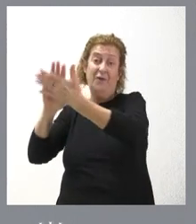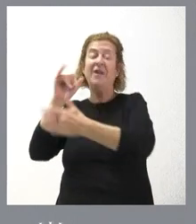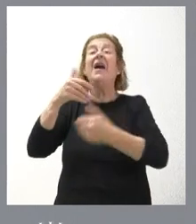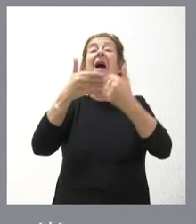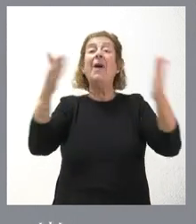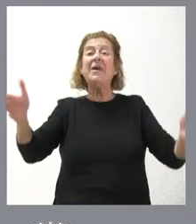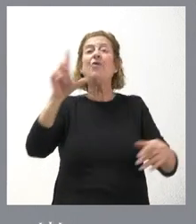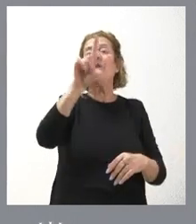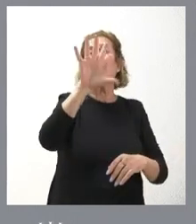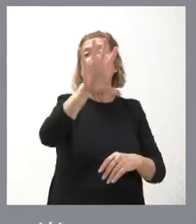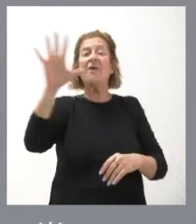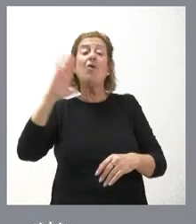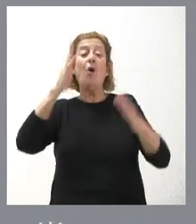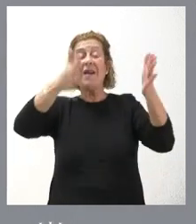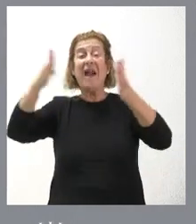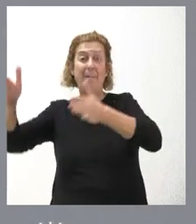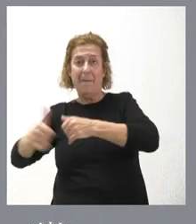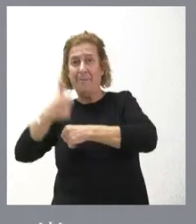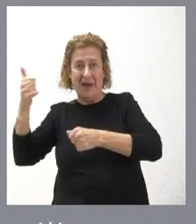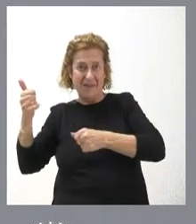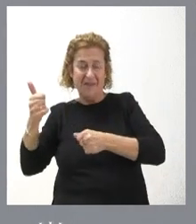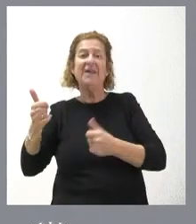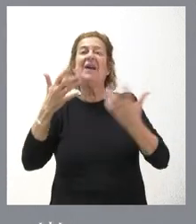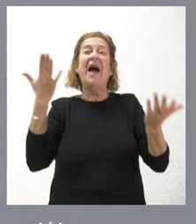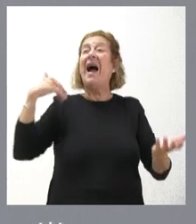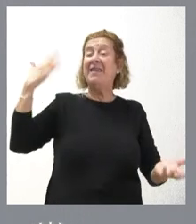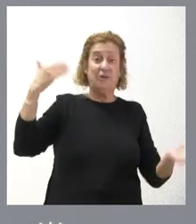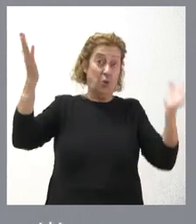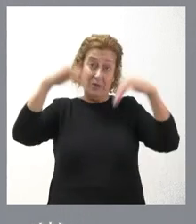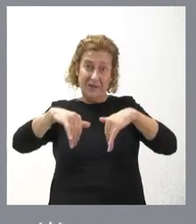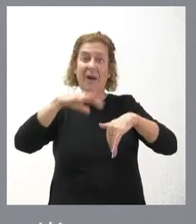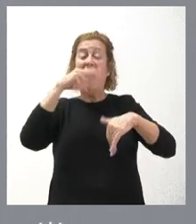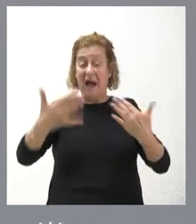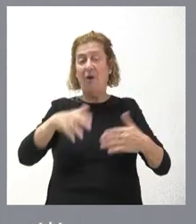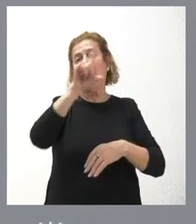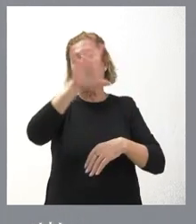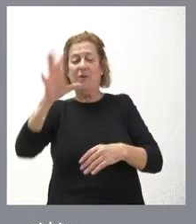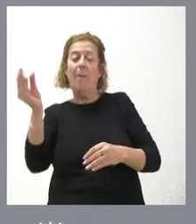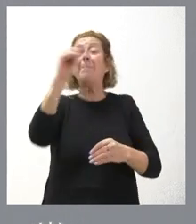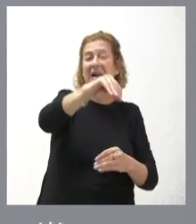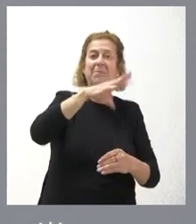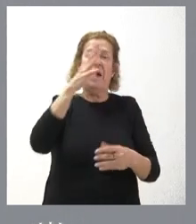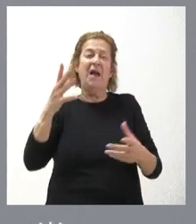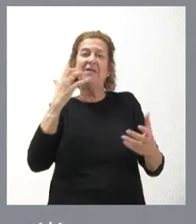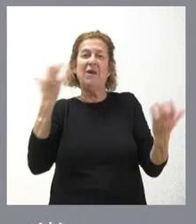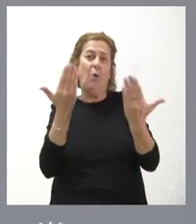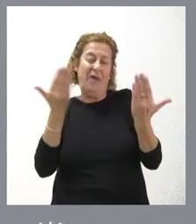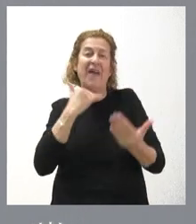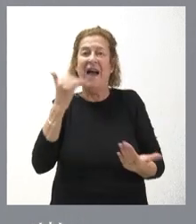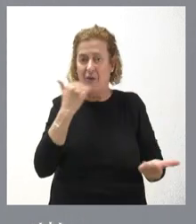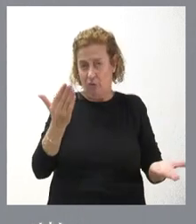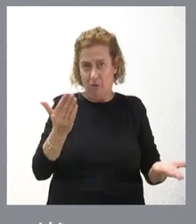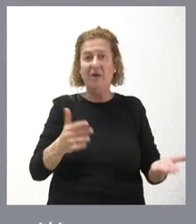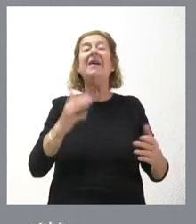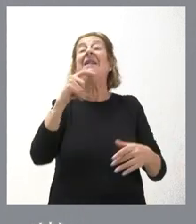155 camas más que no están operativas en el momento ordinario Esto está permitiendo que el